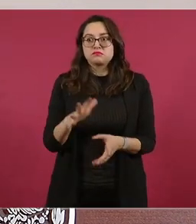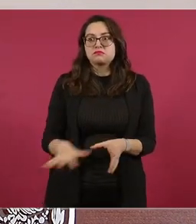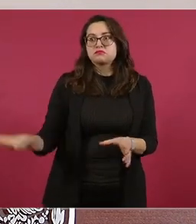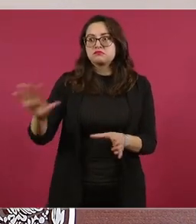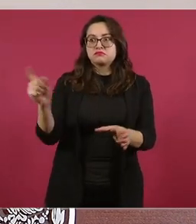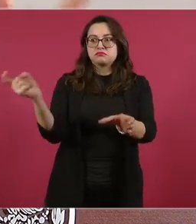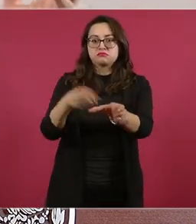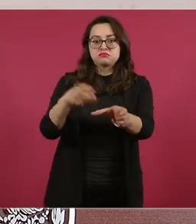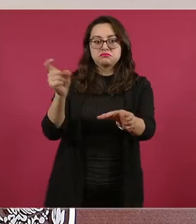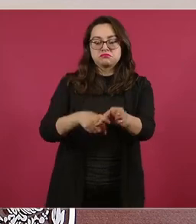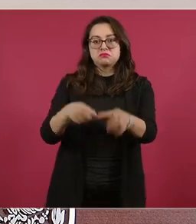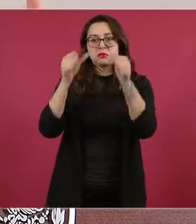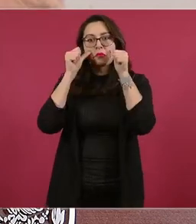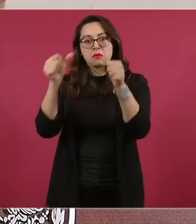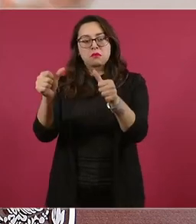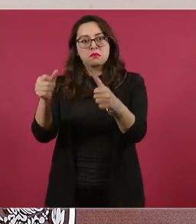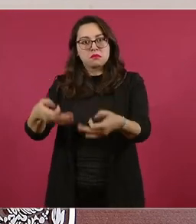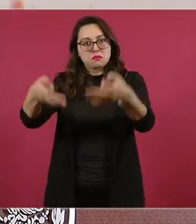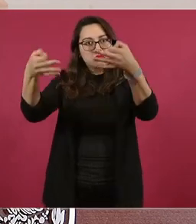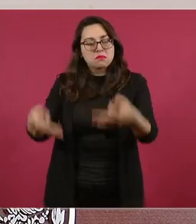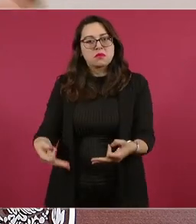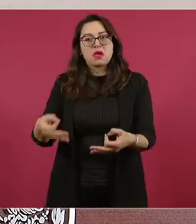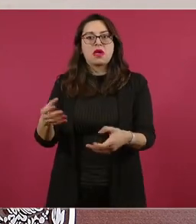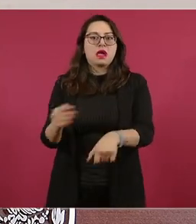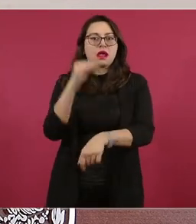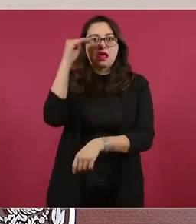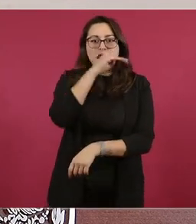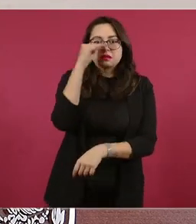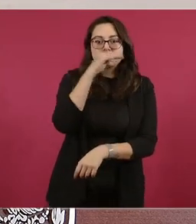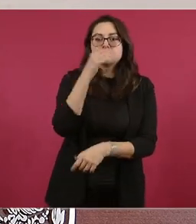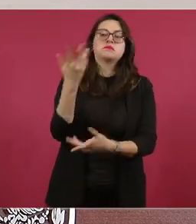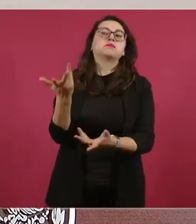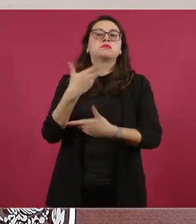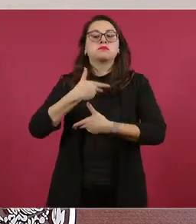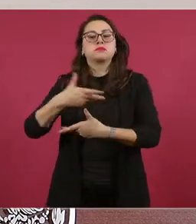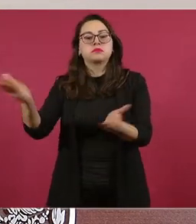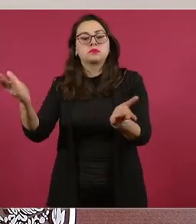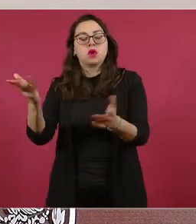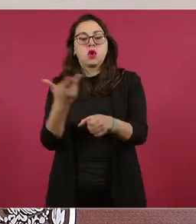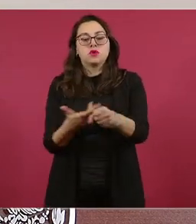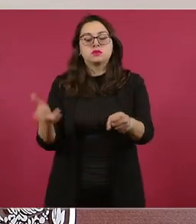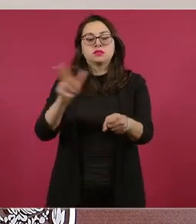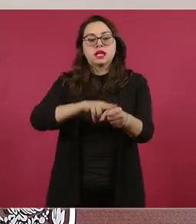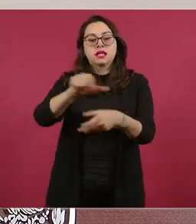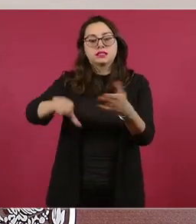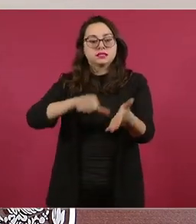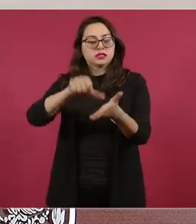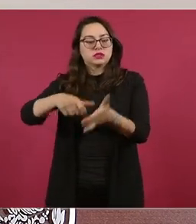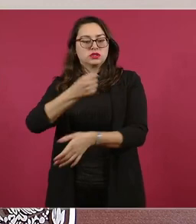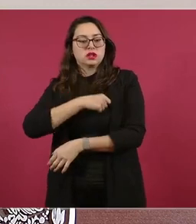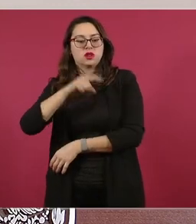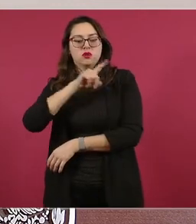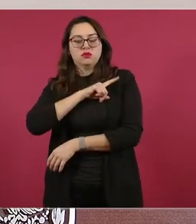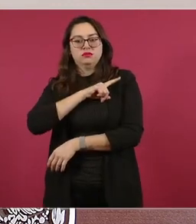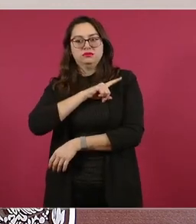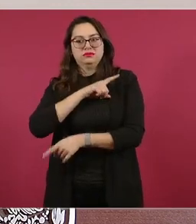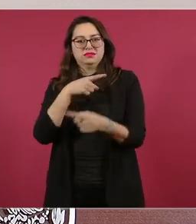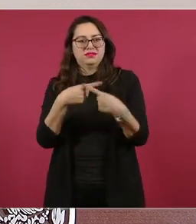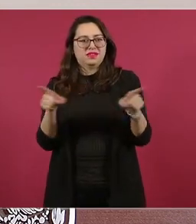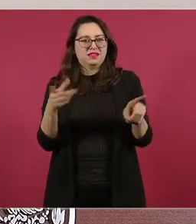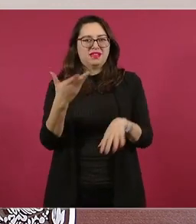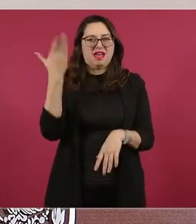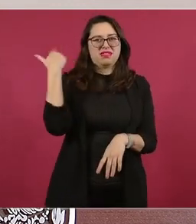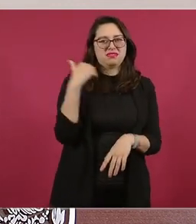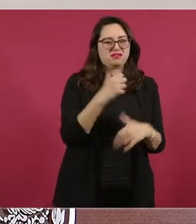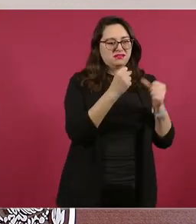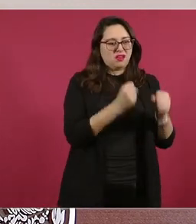Es una institución de atención médica, tiene hospitales, tiene centros de salud y, desde luego, lo más importante, tiene personas a